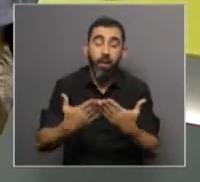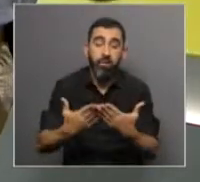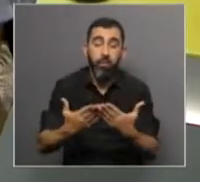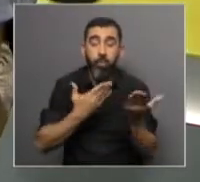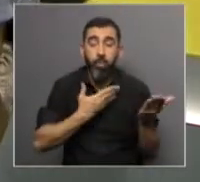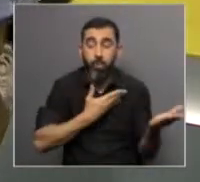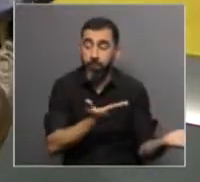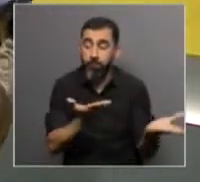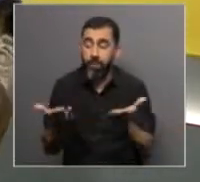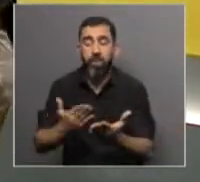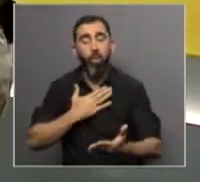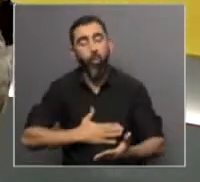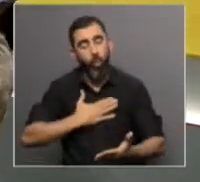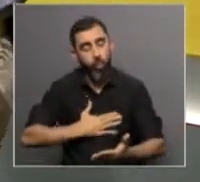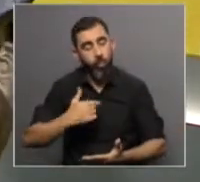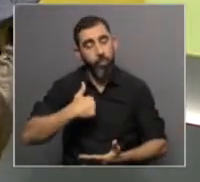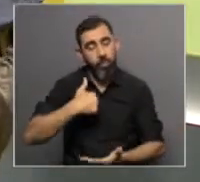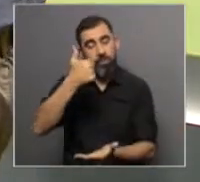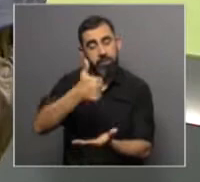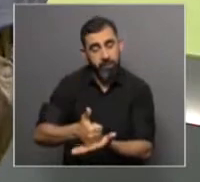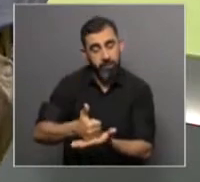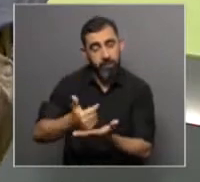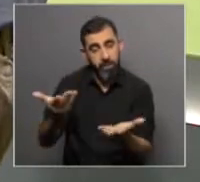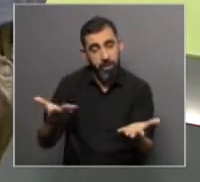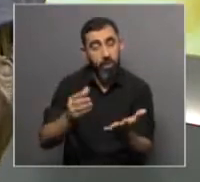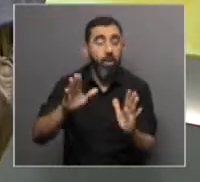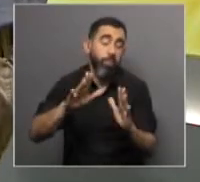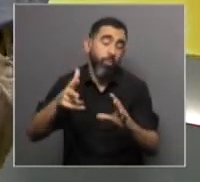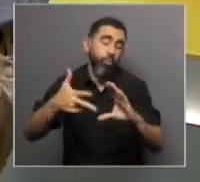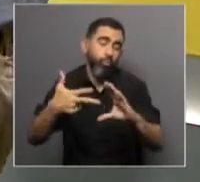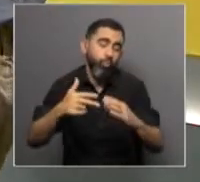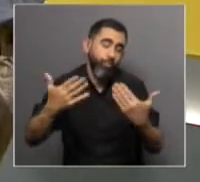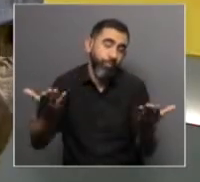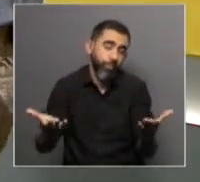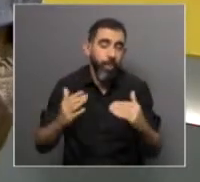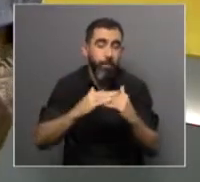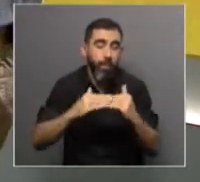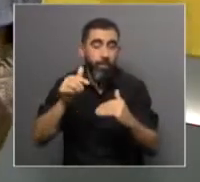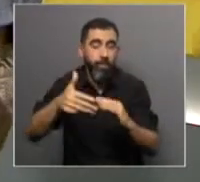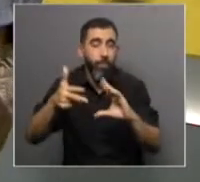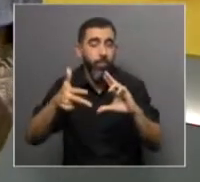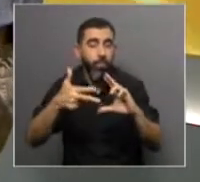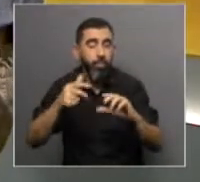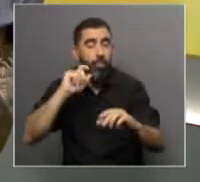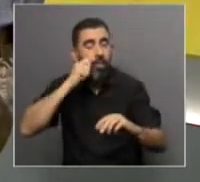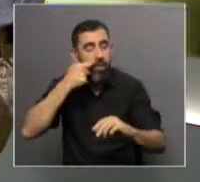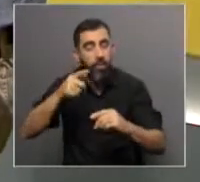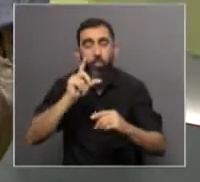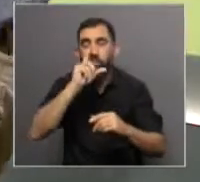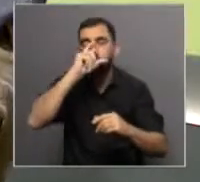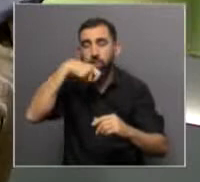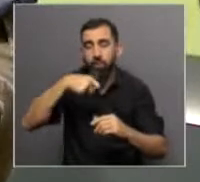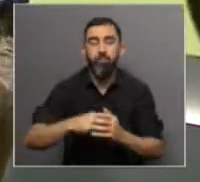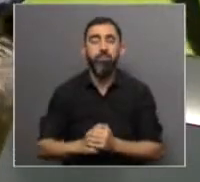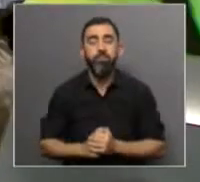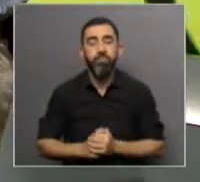su invitación. Es un placer para mí estar, aunque sea virtualmente, en esa maravillosa Montevideo.